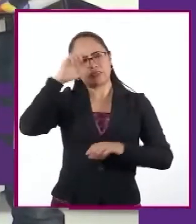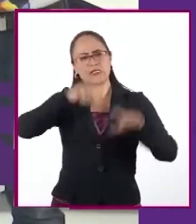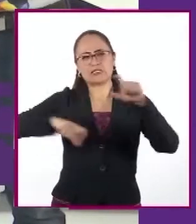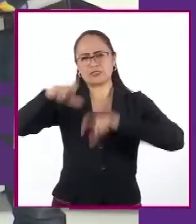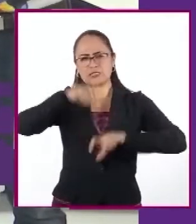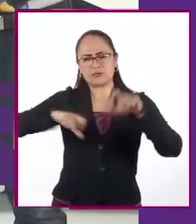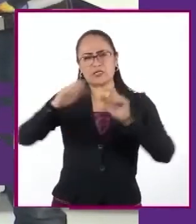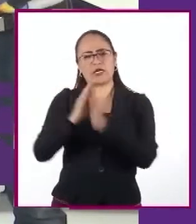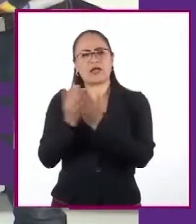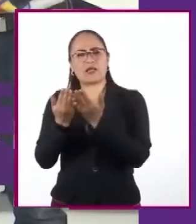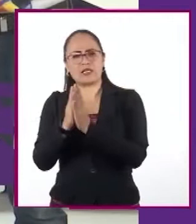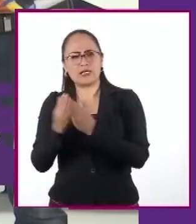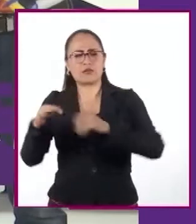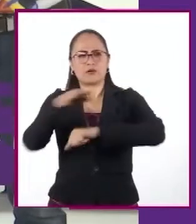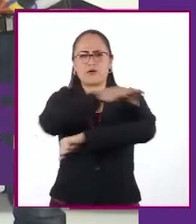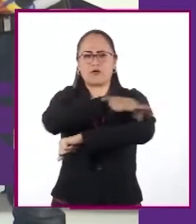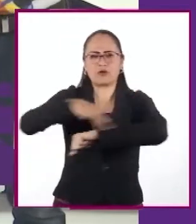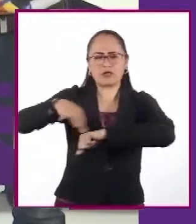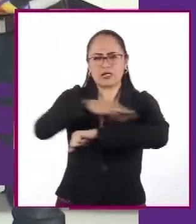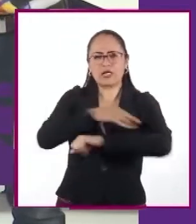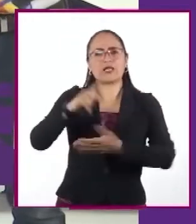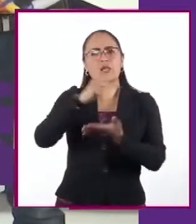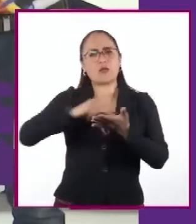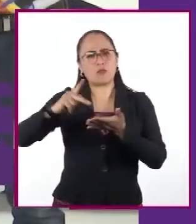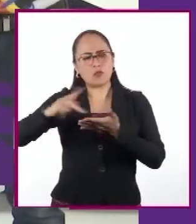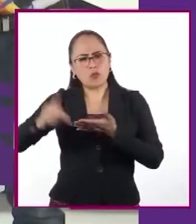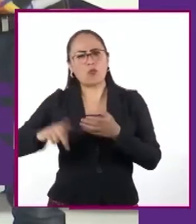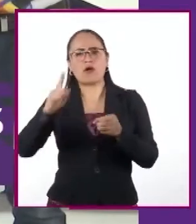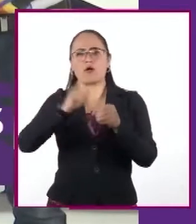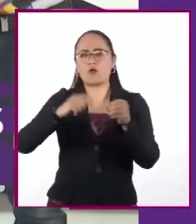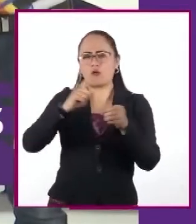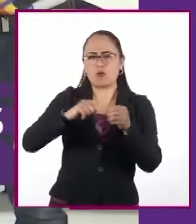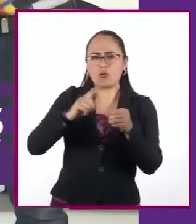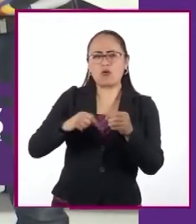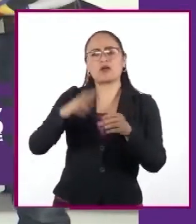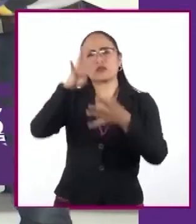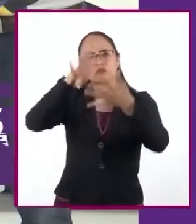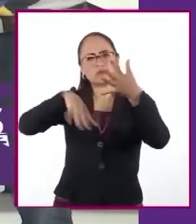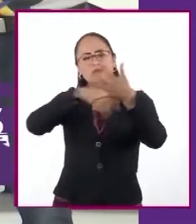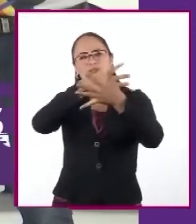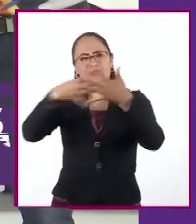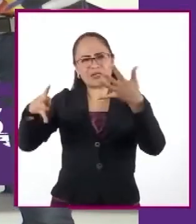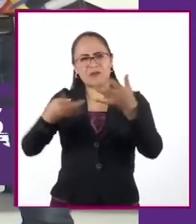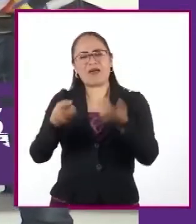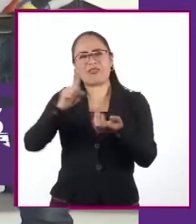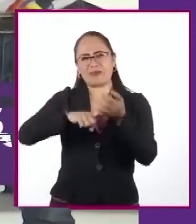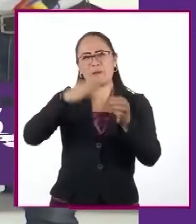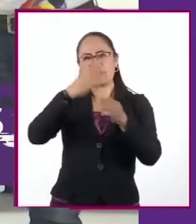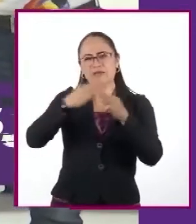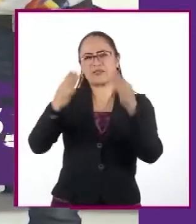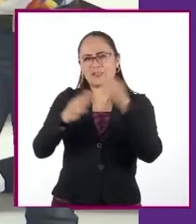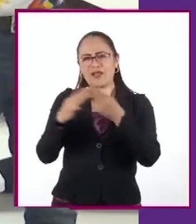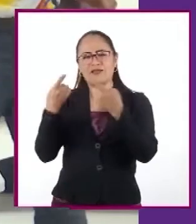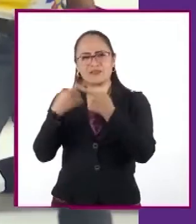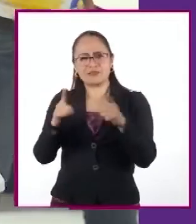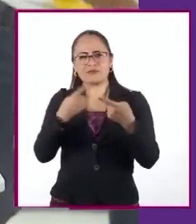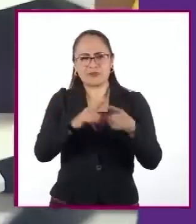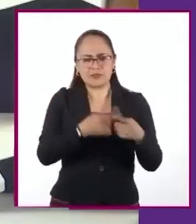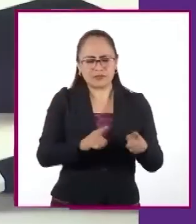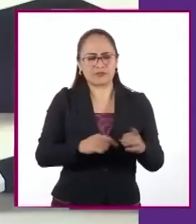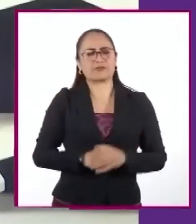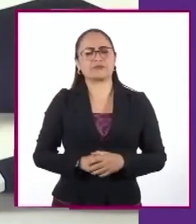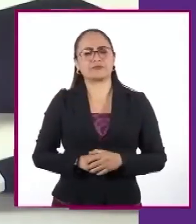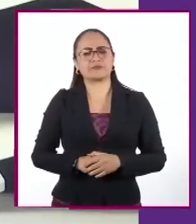texto, regla, bolígrafo, colores, tabla periódica de los elementos químicos. Para